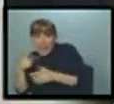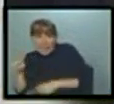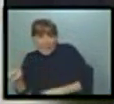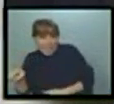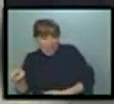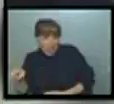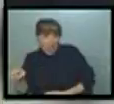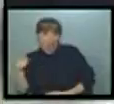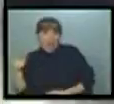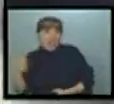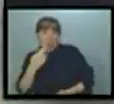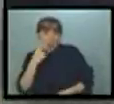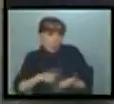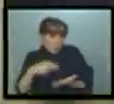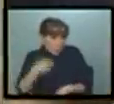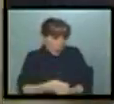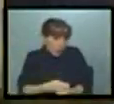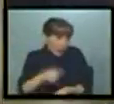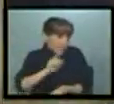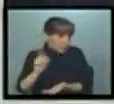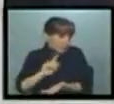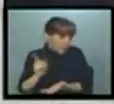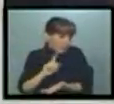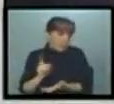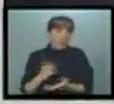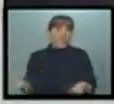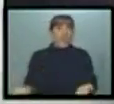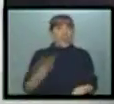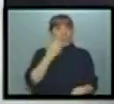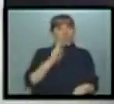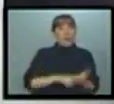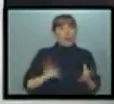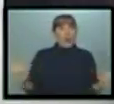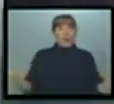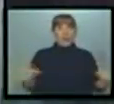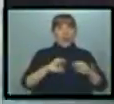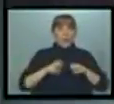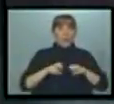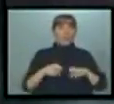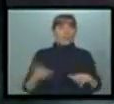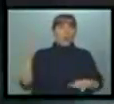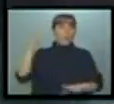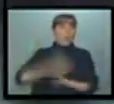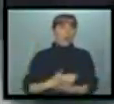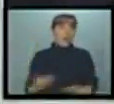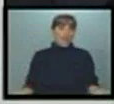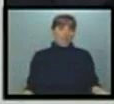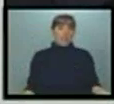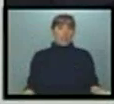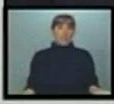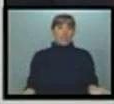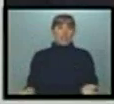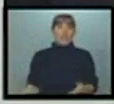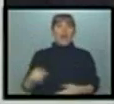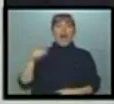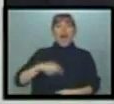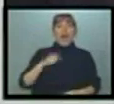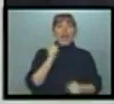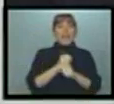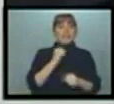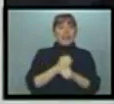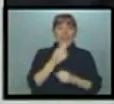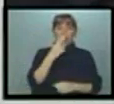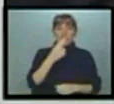hay que tener en cuenta que esta economía regional, la del tabaco, en estas 7 provincias, está dando el empleo a 250.000 personas de manera